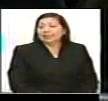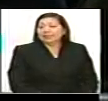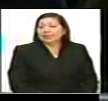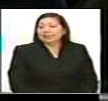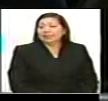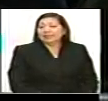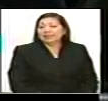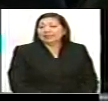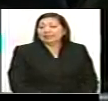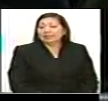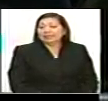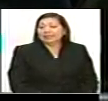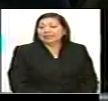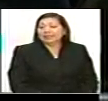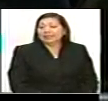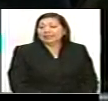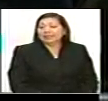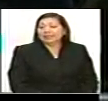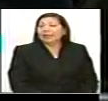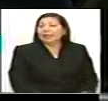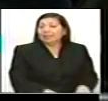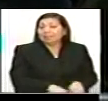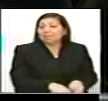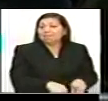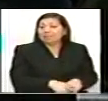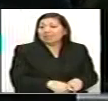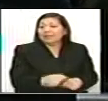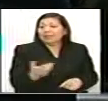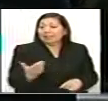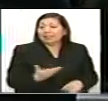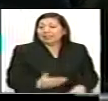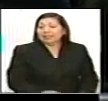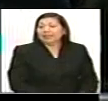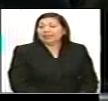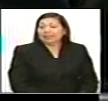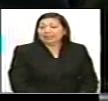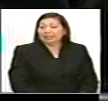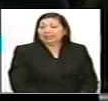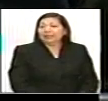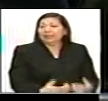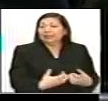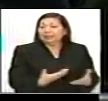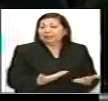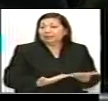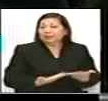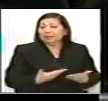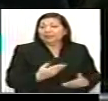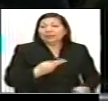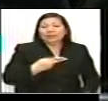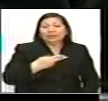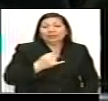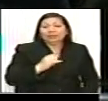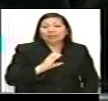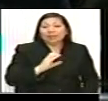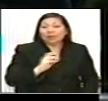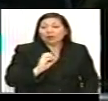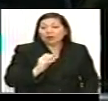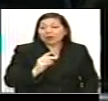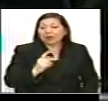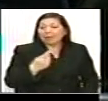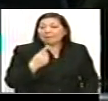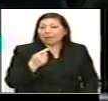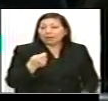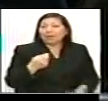del gas de Cabecea, también a esta empresa comercial Iraoka, también para